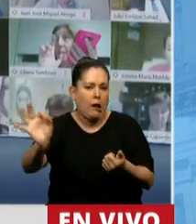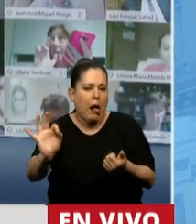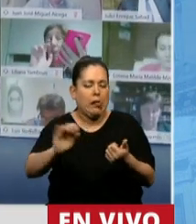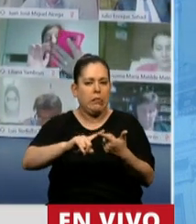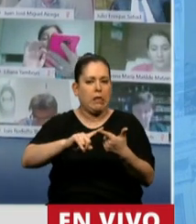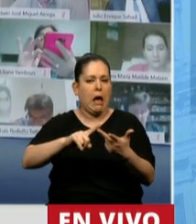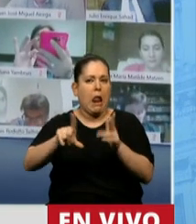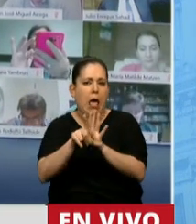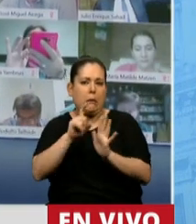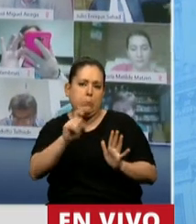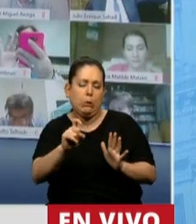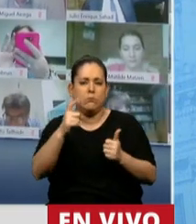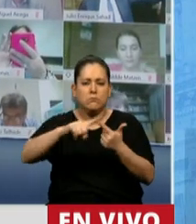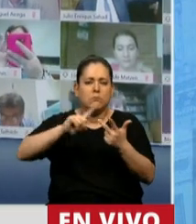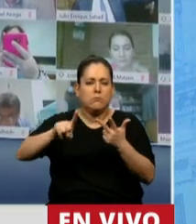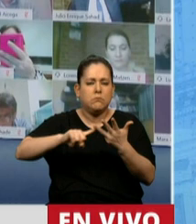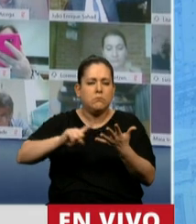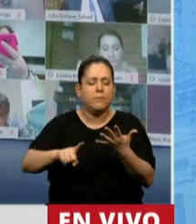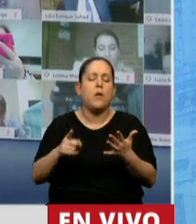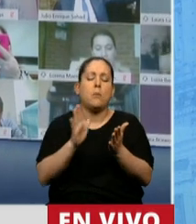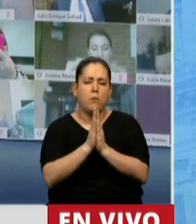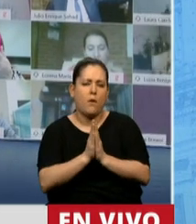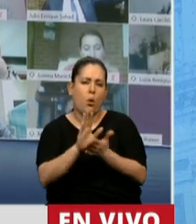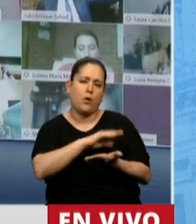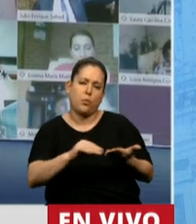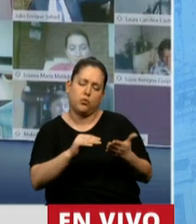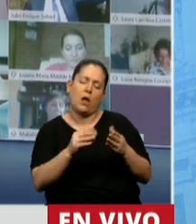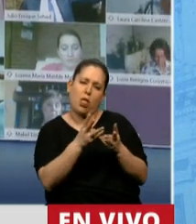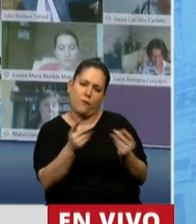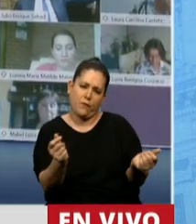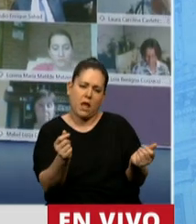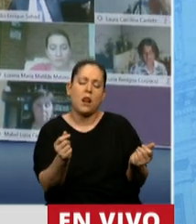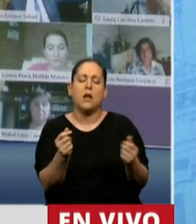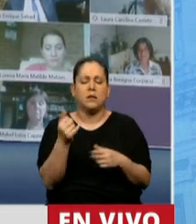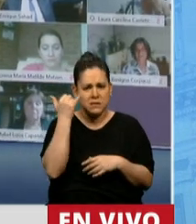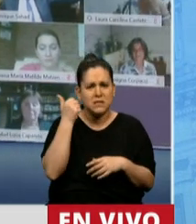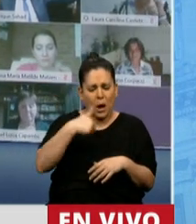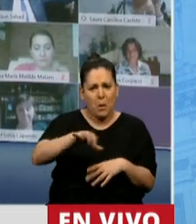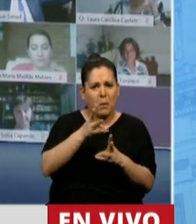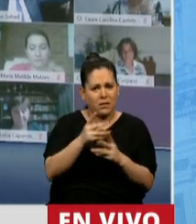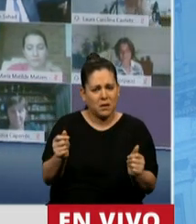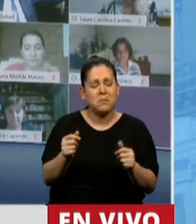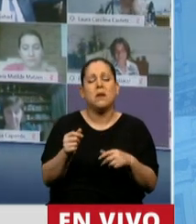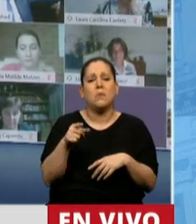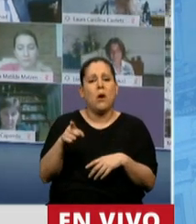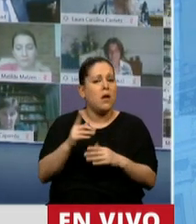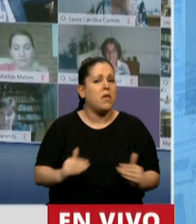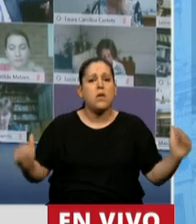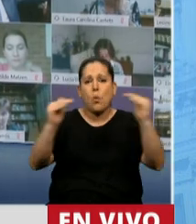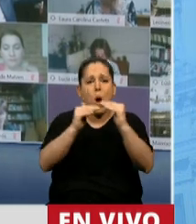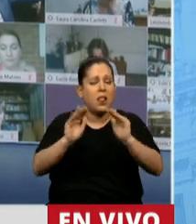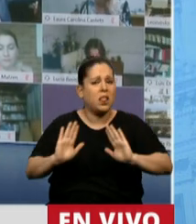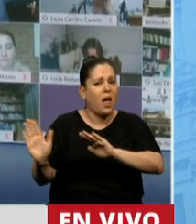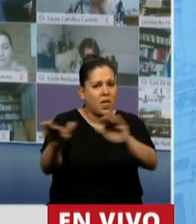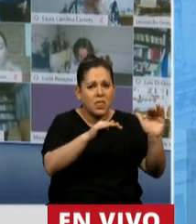Esa palabra que le resulta tan le pido por favor si puede ir redondeando el mérito que es la igualdad de oportunidades que